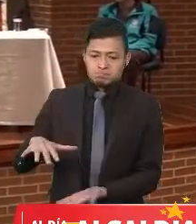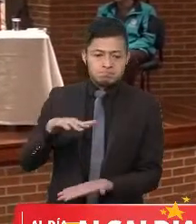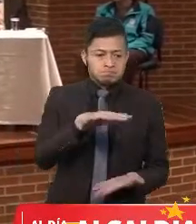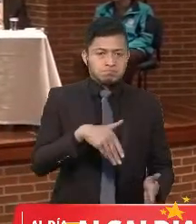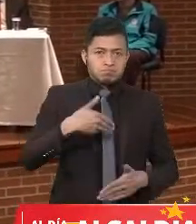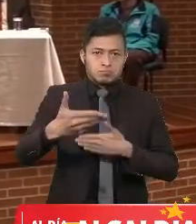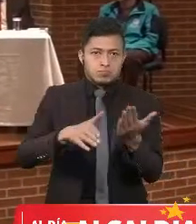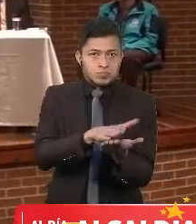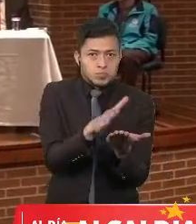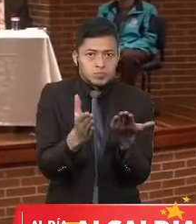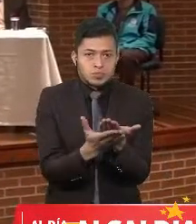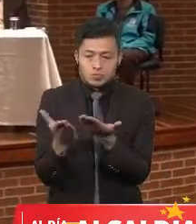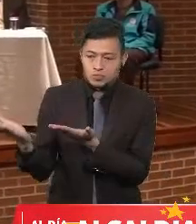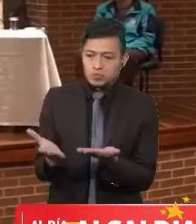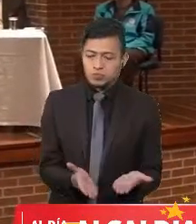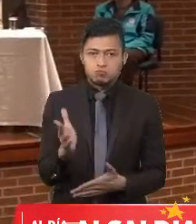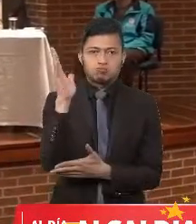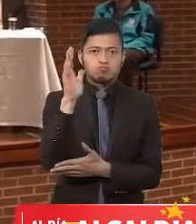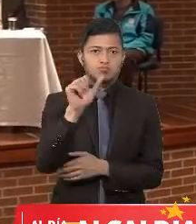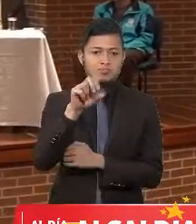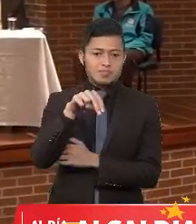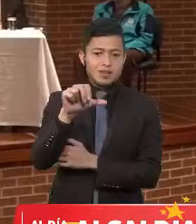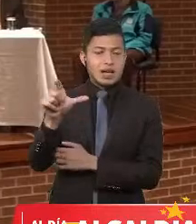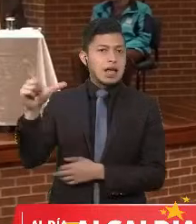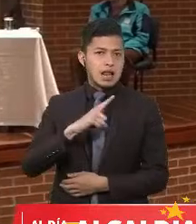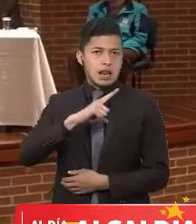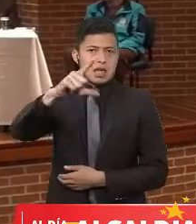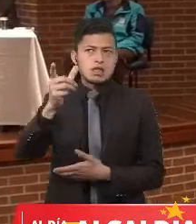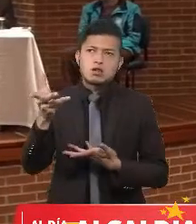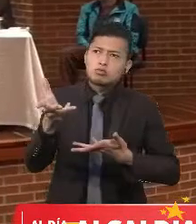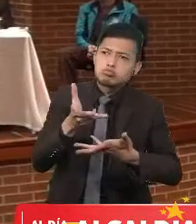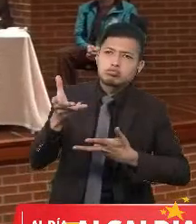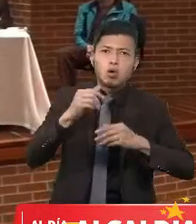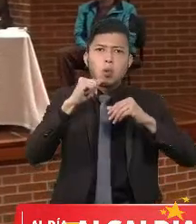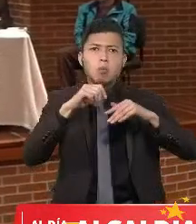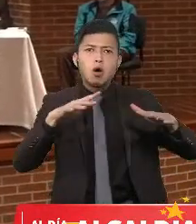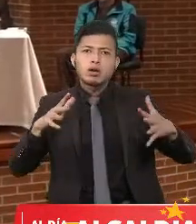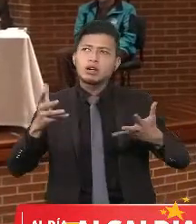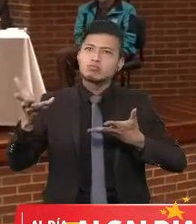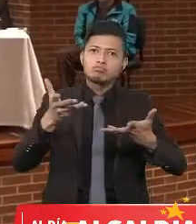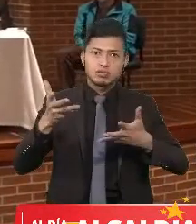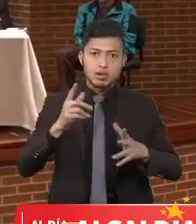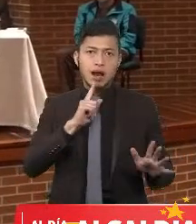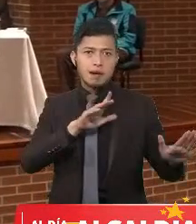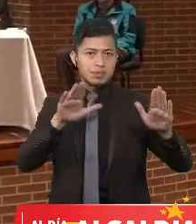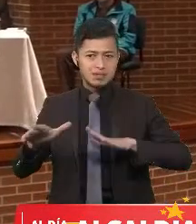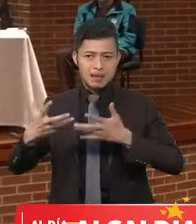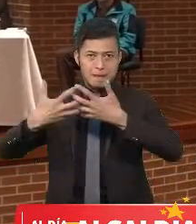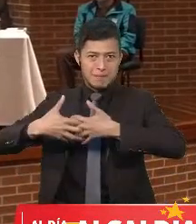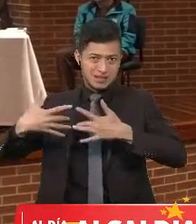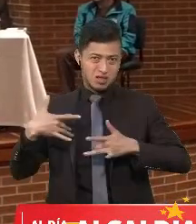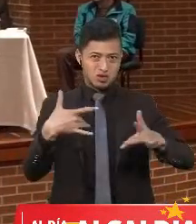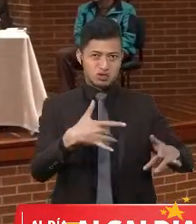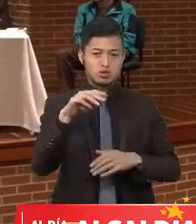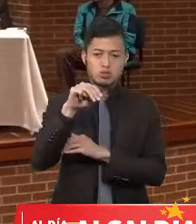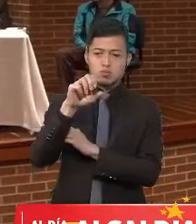la señora Ana Palacio, líder en Relaciones Públicas y representante de Moncada Holding, empresa donante.